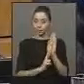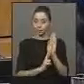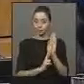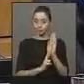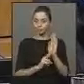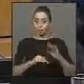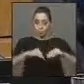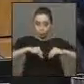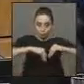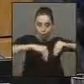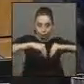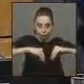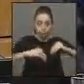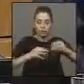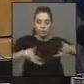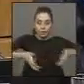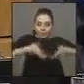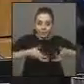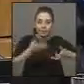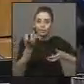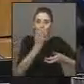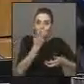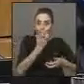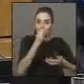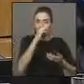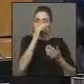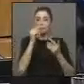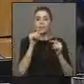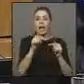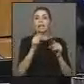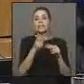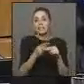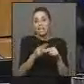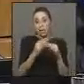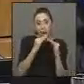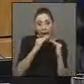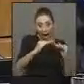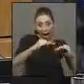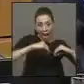la producción de este tipo de agricultura